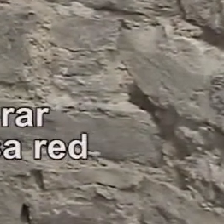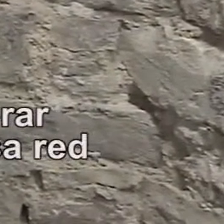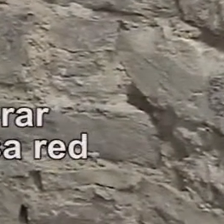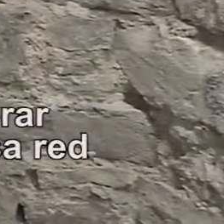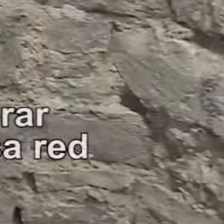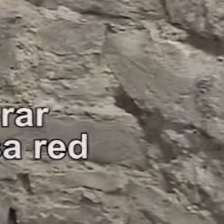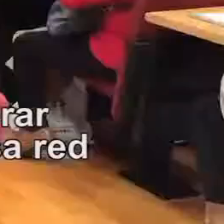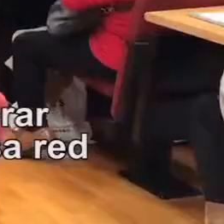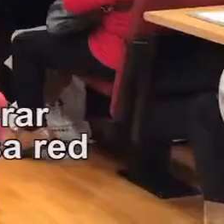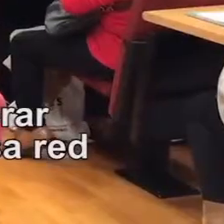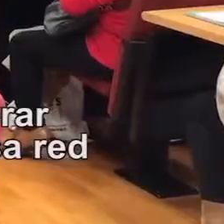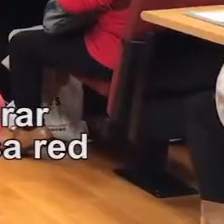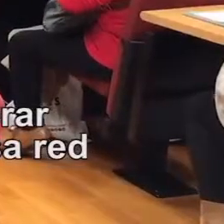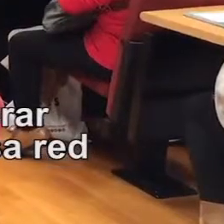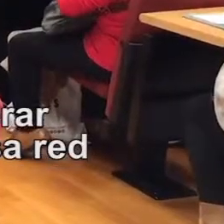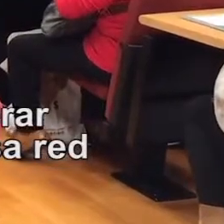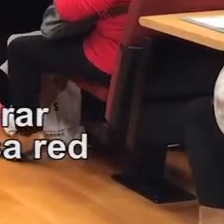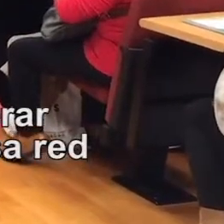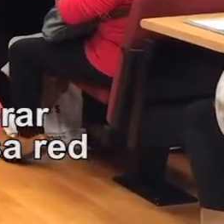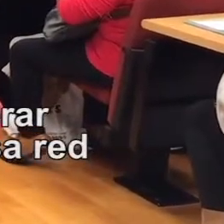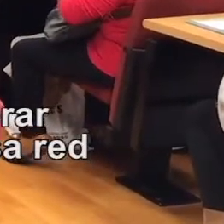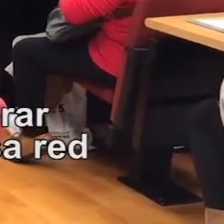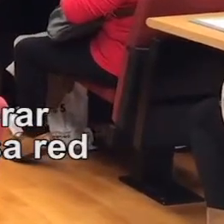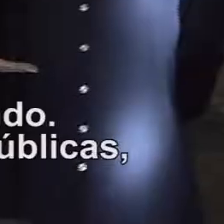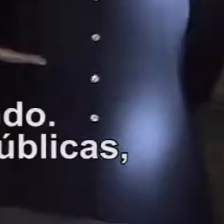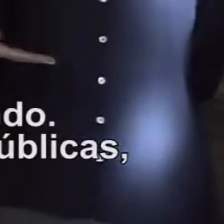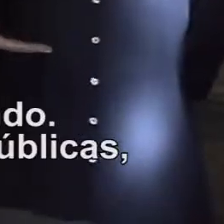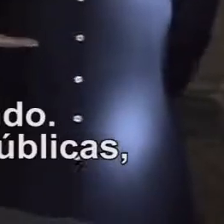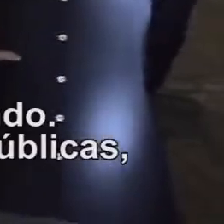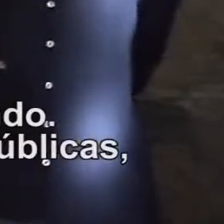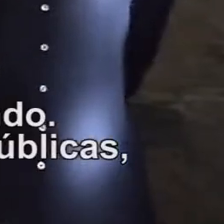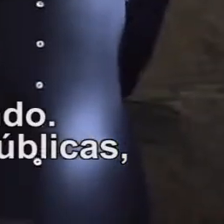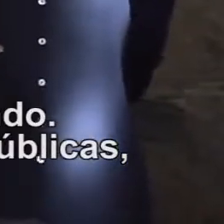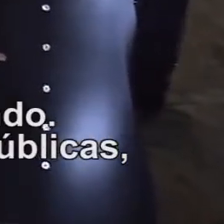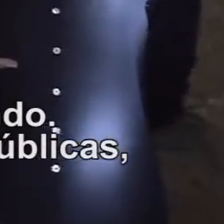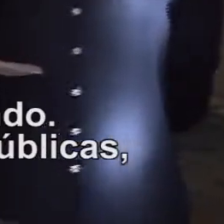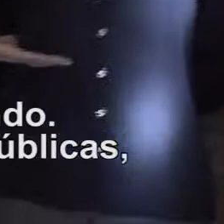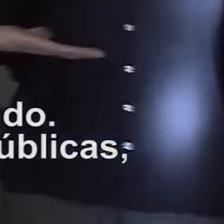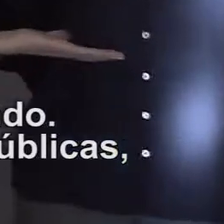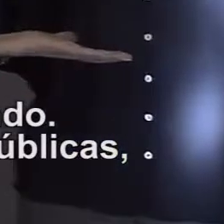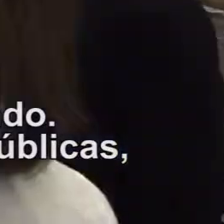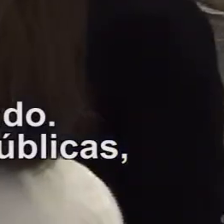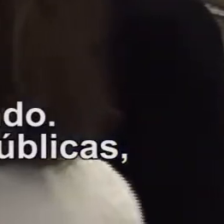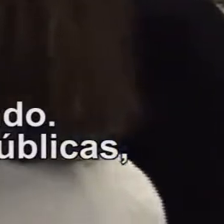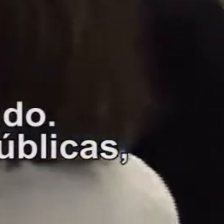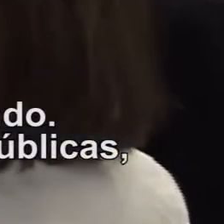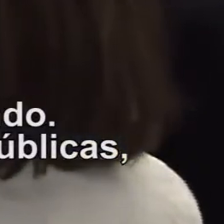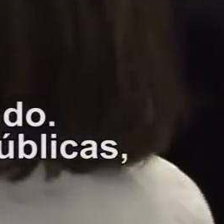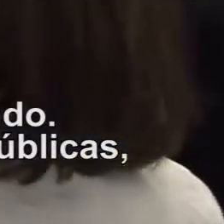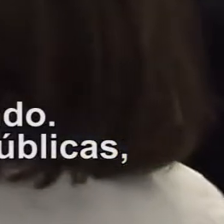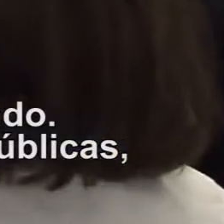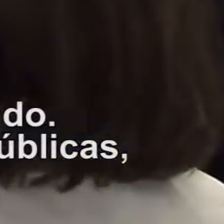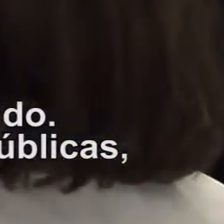positiva y sobre todo para generar también en esta misma escuela pues toda esa red que necesitamos para cambiar el mundo. Cuando agentes